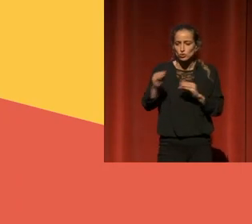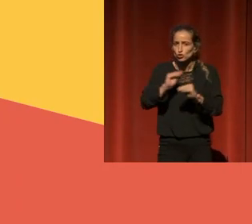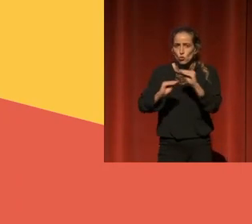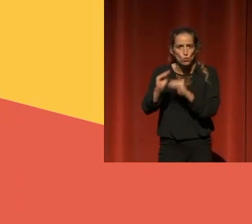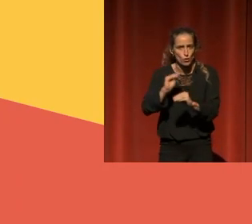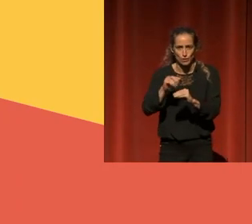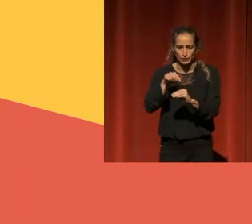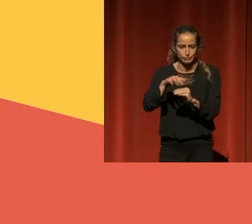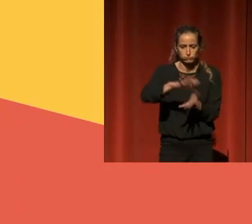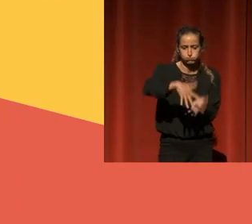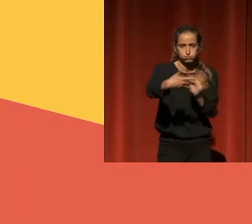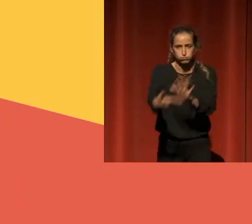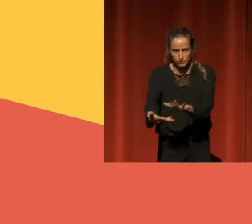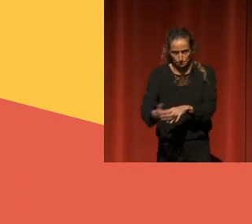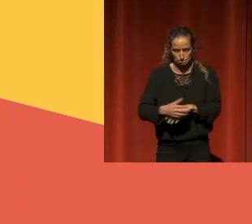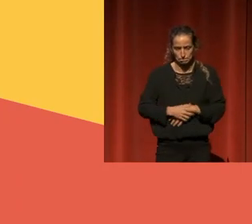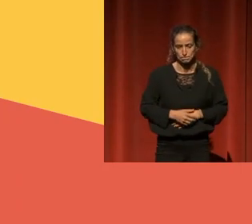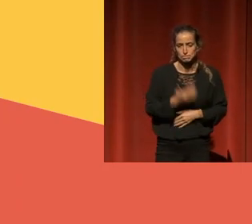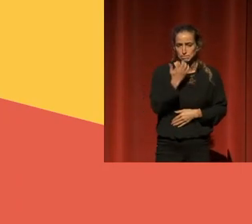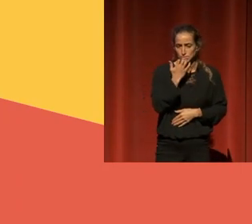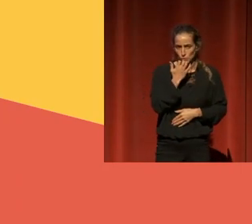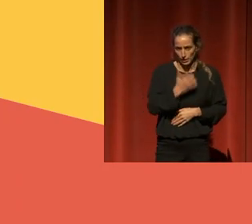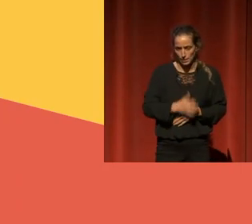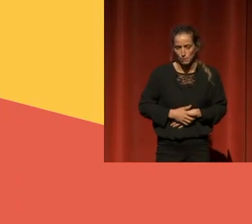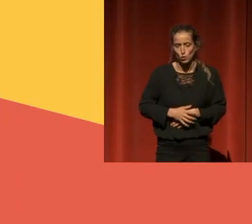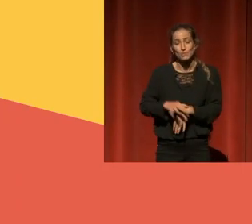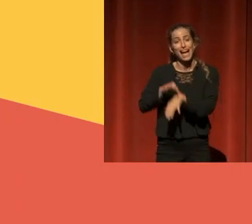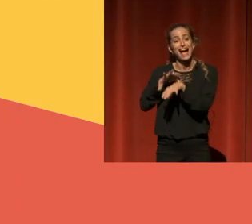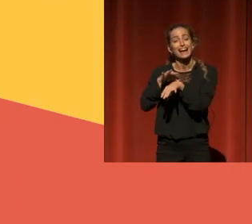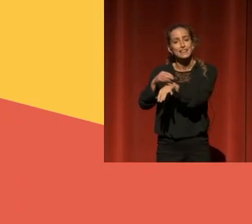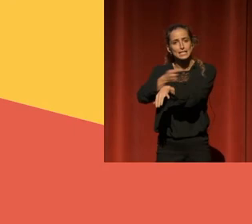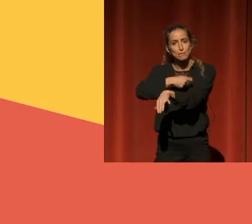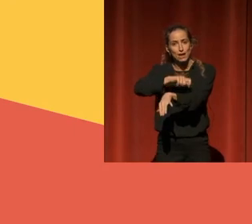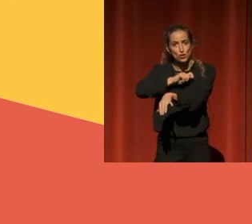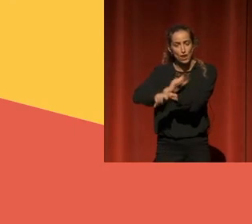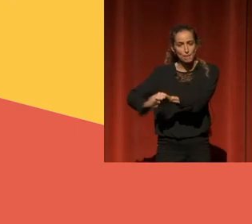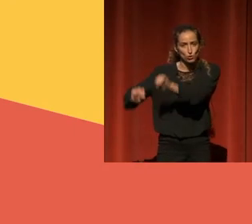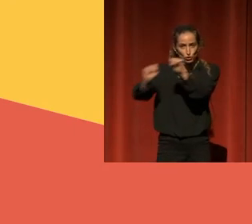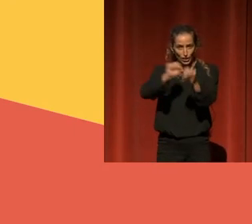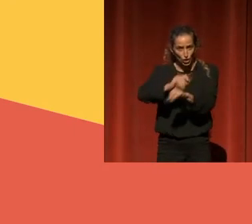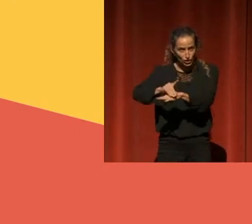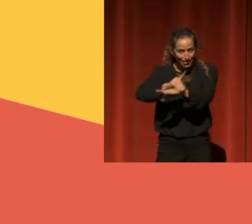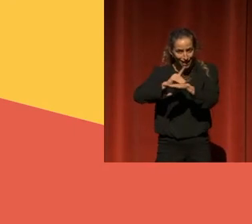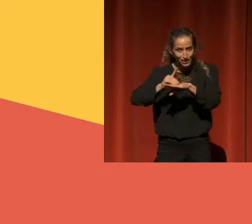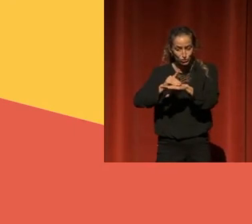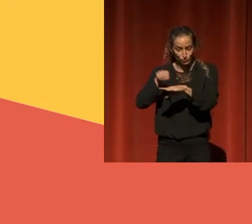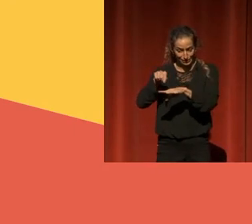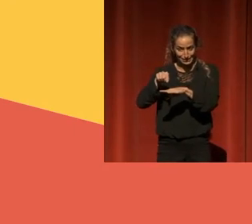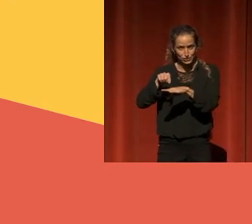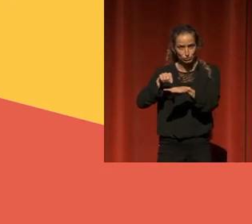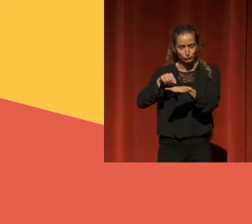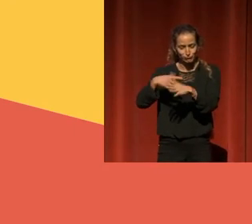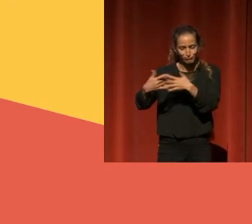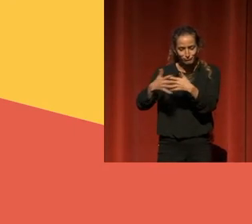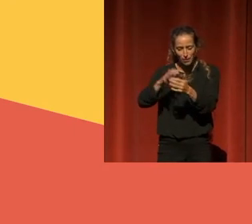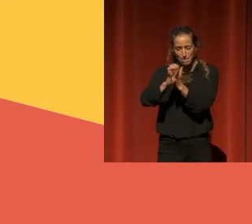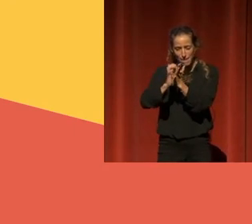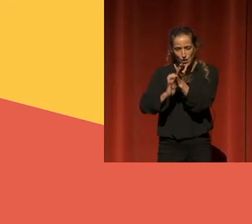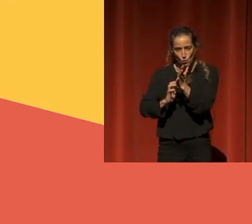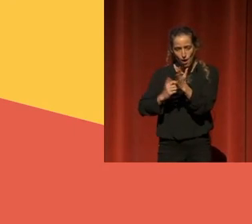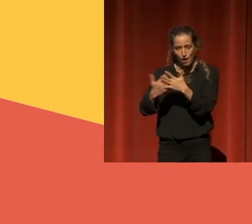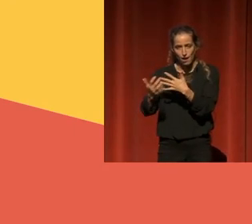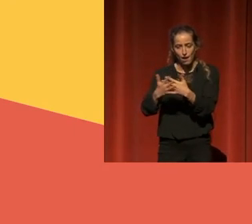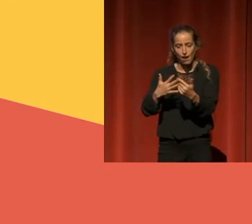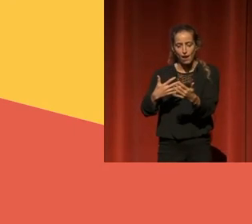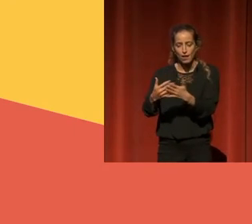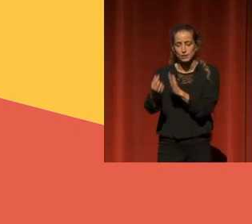soluciones por ejemplo eh la agencia española de protección de datos elaboró un manual con